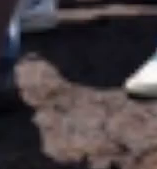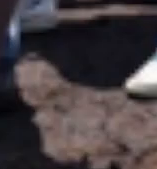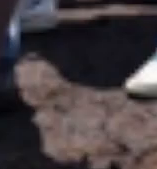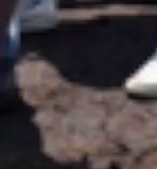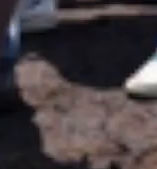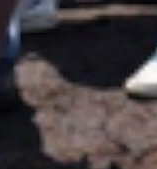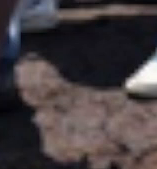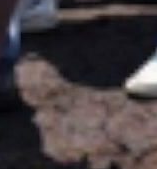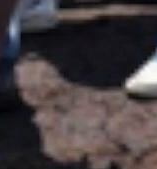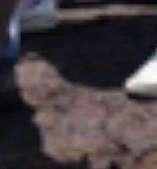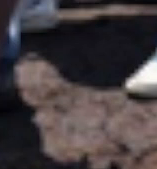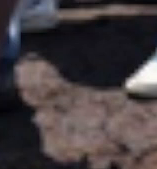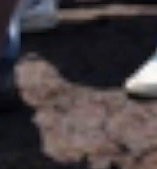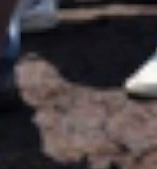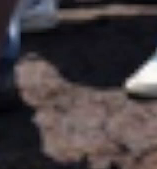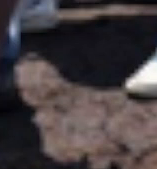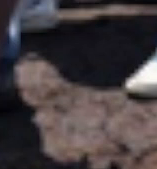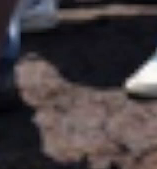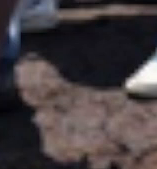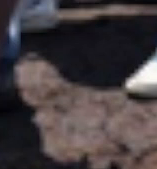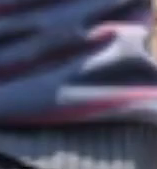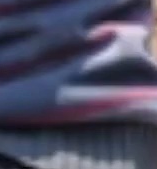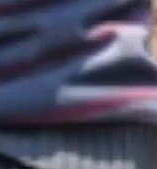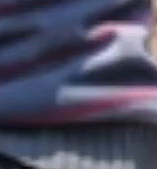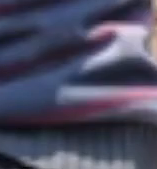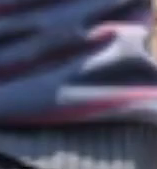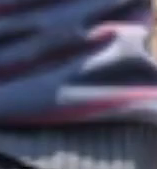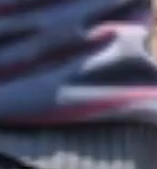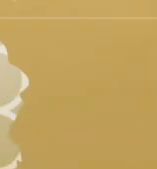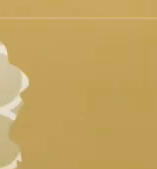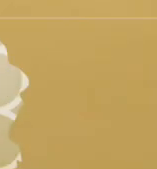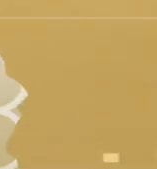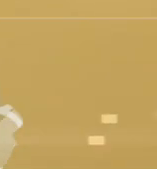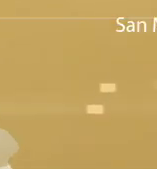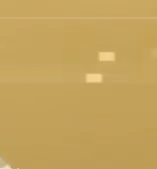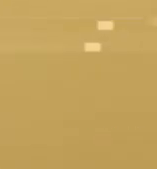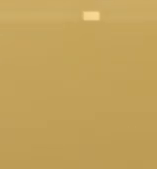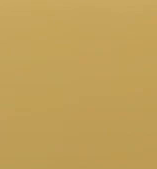Libertad, con imágenes de Irma Valderas, informó Celeste Ortega.